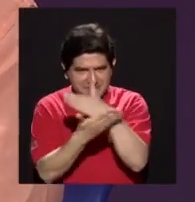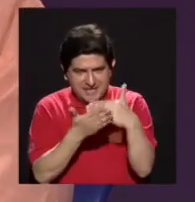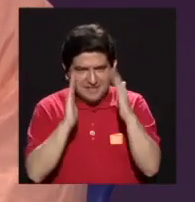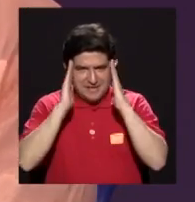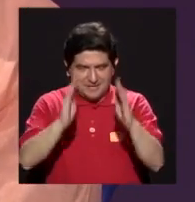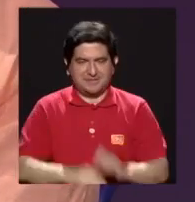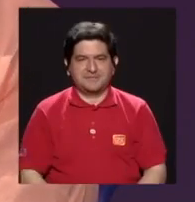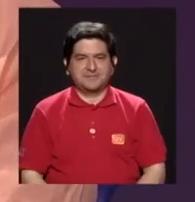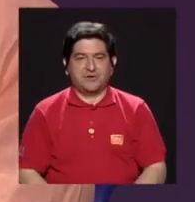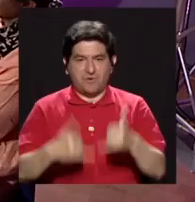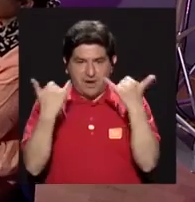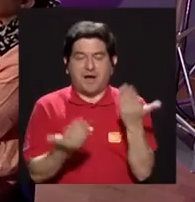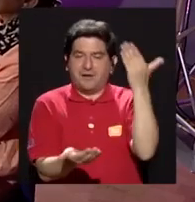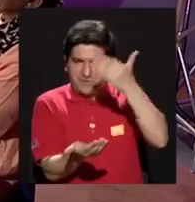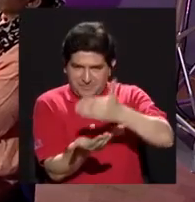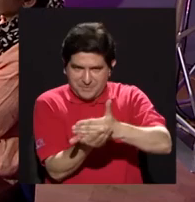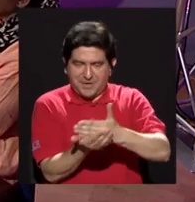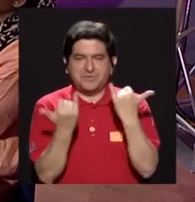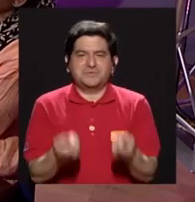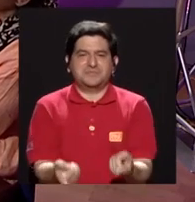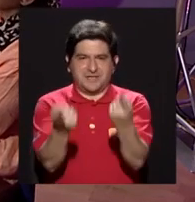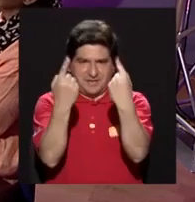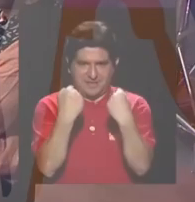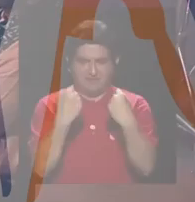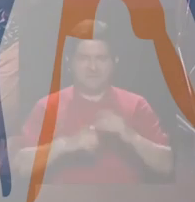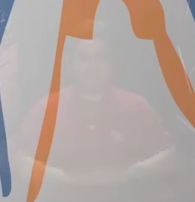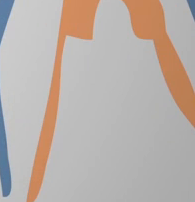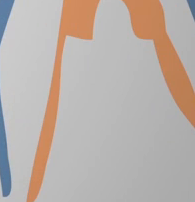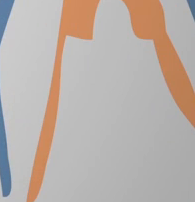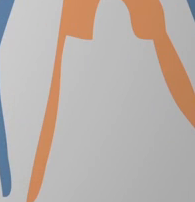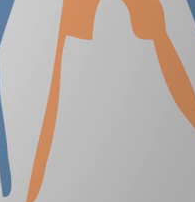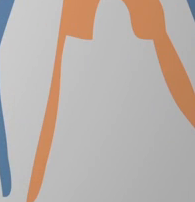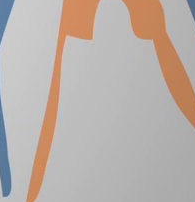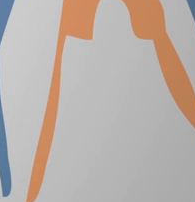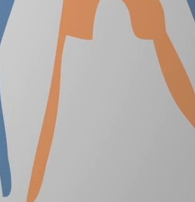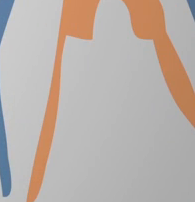vamos a otro corte y ya regresamos en un momento